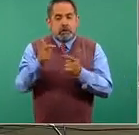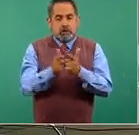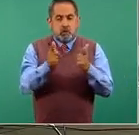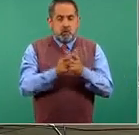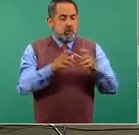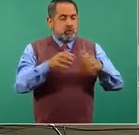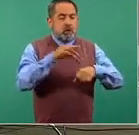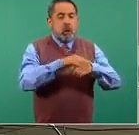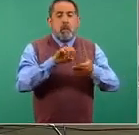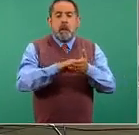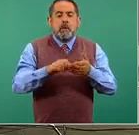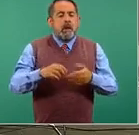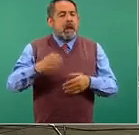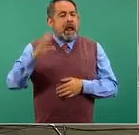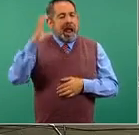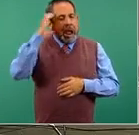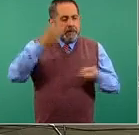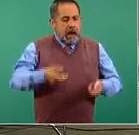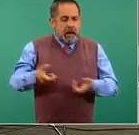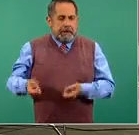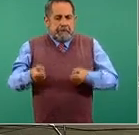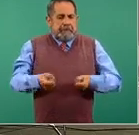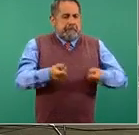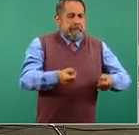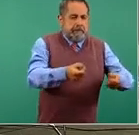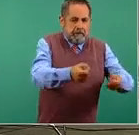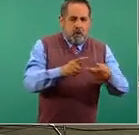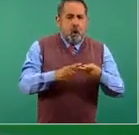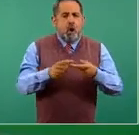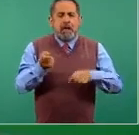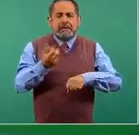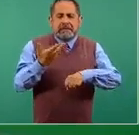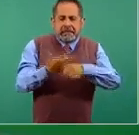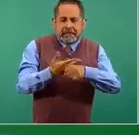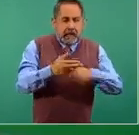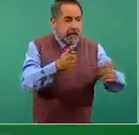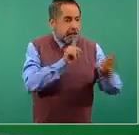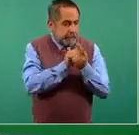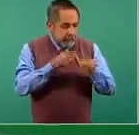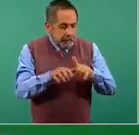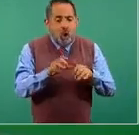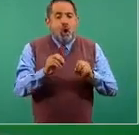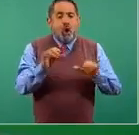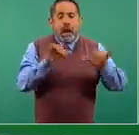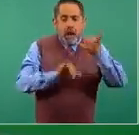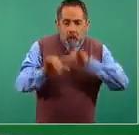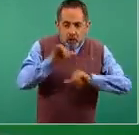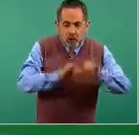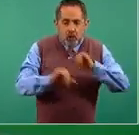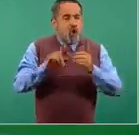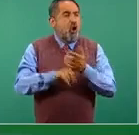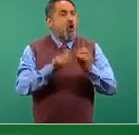laborales, por ejemplo los camilleros, por ejemplo las recepcionistas, por ejemplo el personal de laboratorio, por